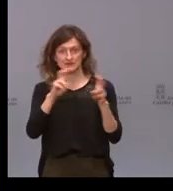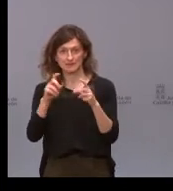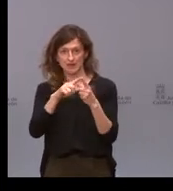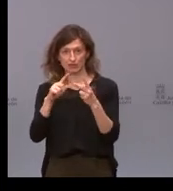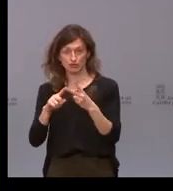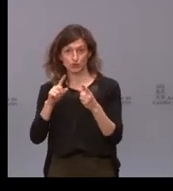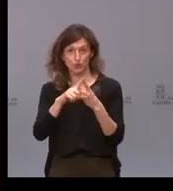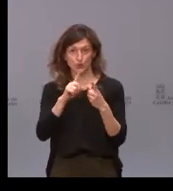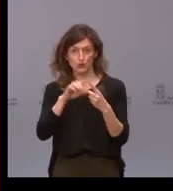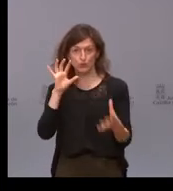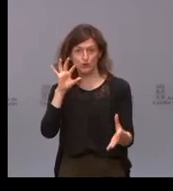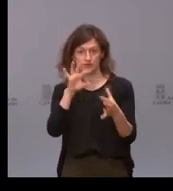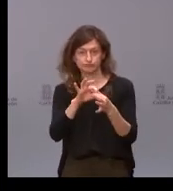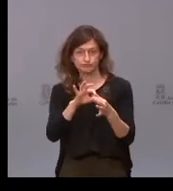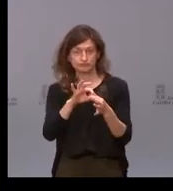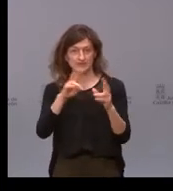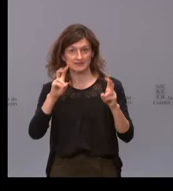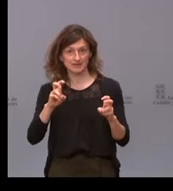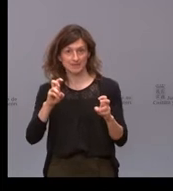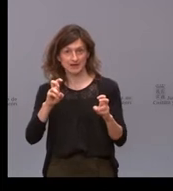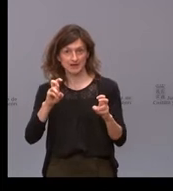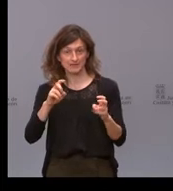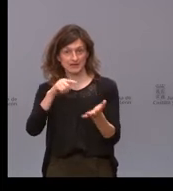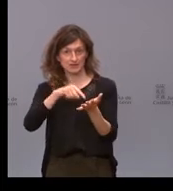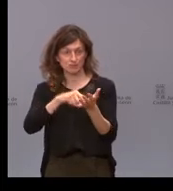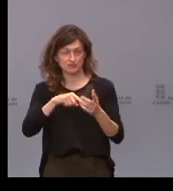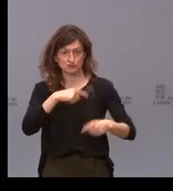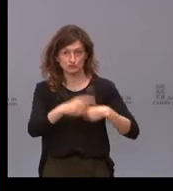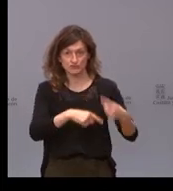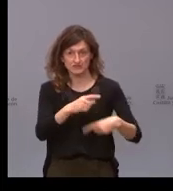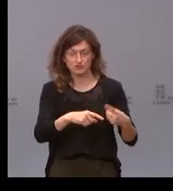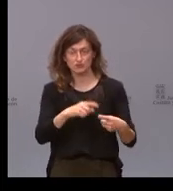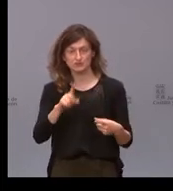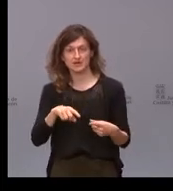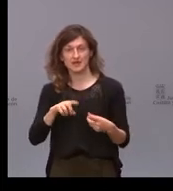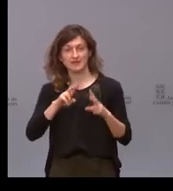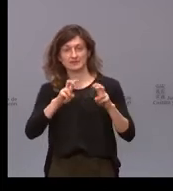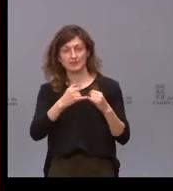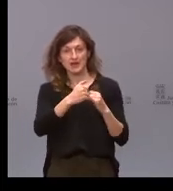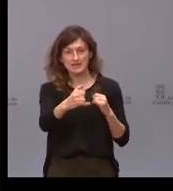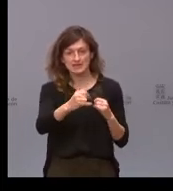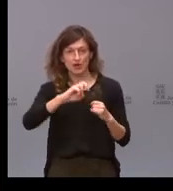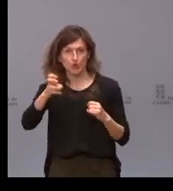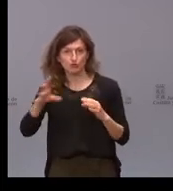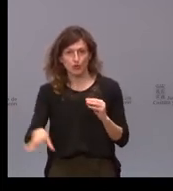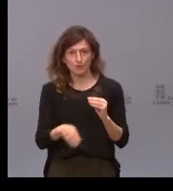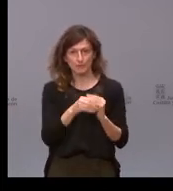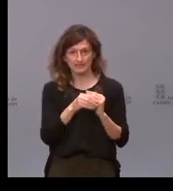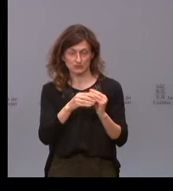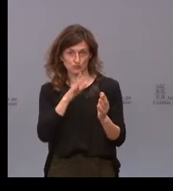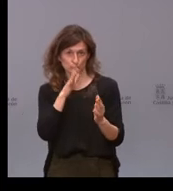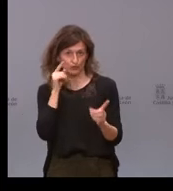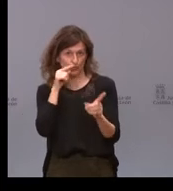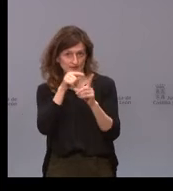relacionada con esta supresión del impuesto si ya tiene sobre la mesa otras líneas que complete en esta finalidad de